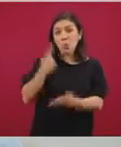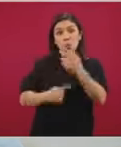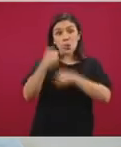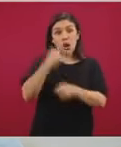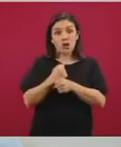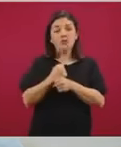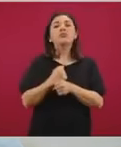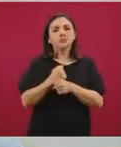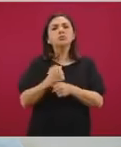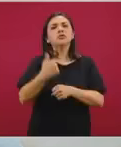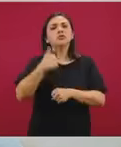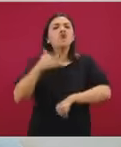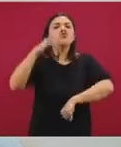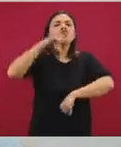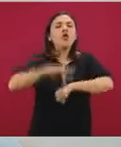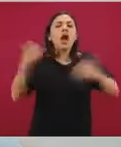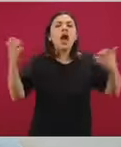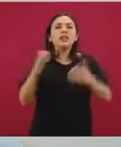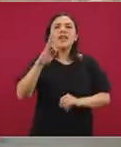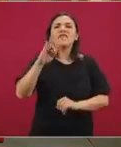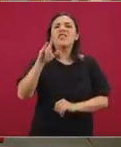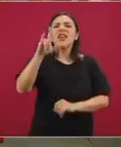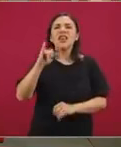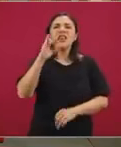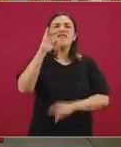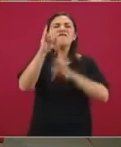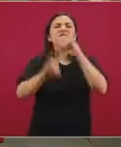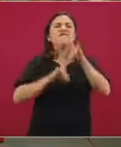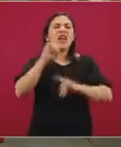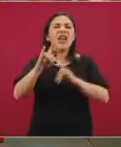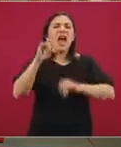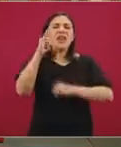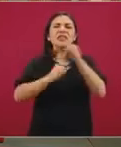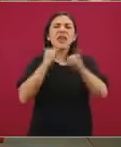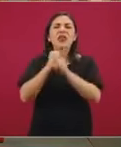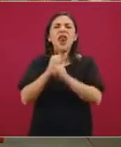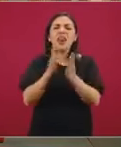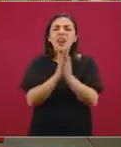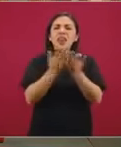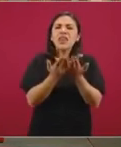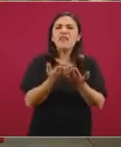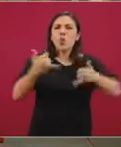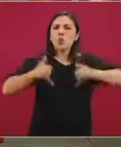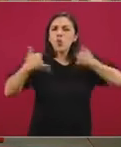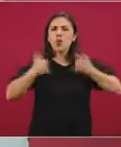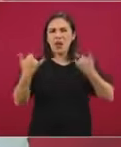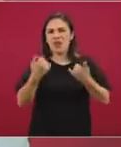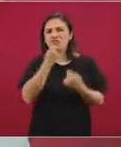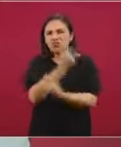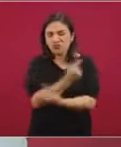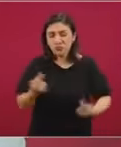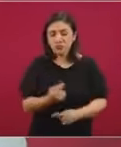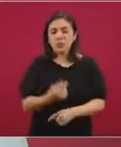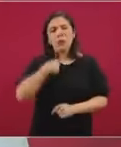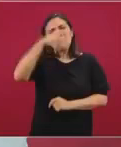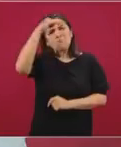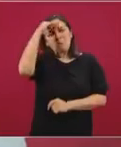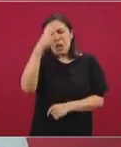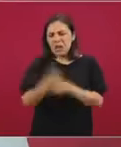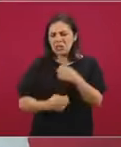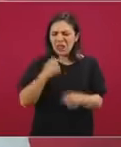pasado nos tocó organizar la FILIC, la Feria Internacional del Libro Infantil y Juvenil, y este año teníamos el plan